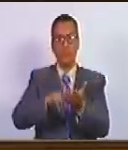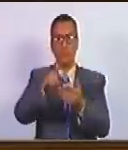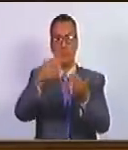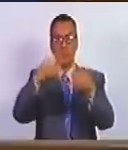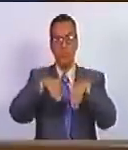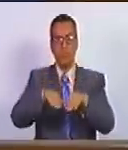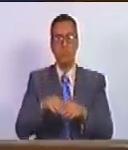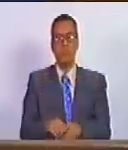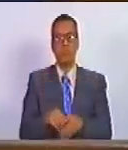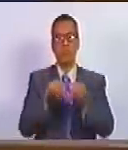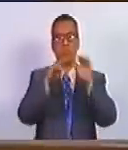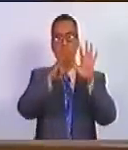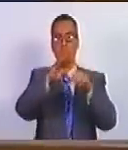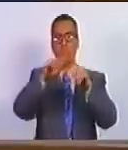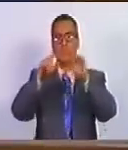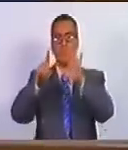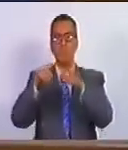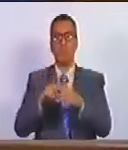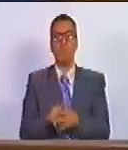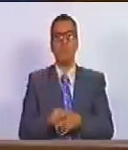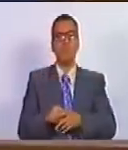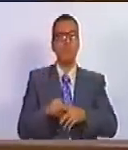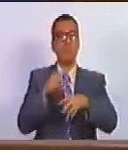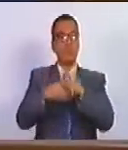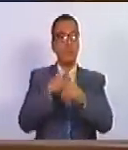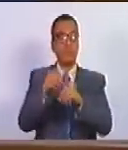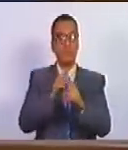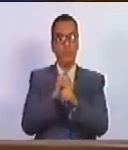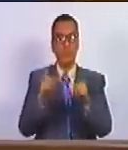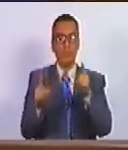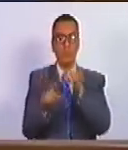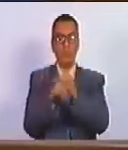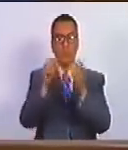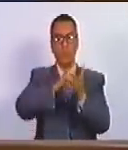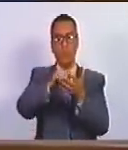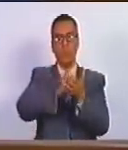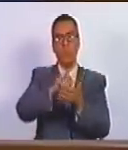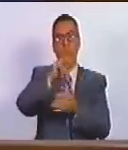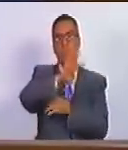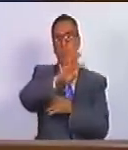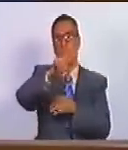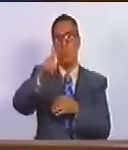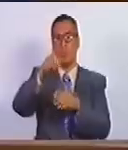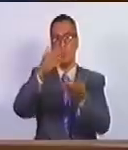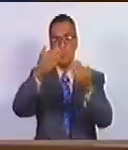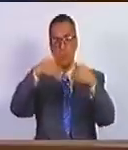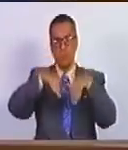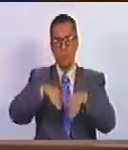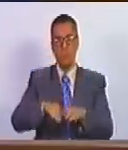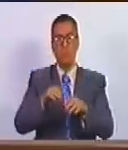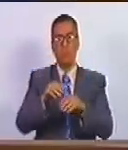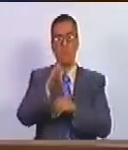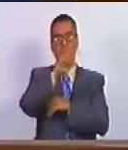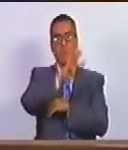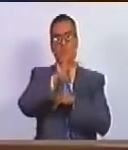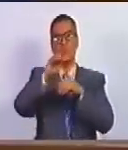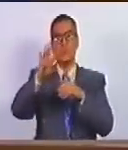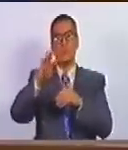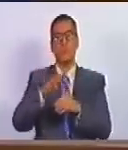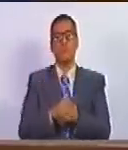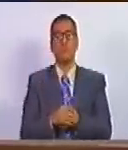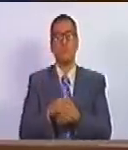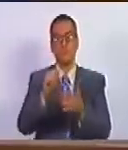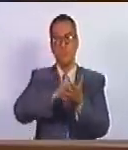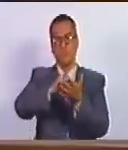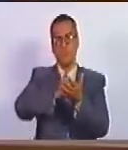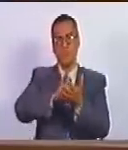Siguiente. 96º. Se propone modificar el artículo 41, que pasa a ser el artículo 44,